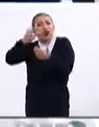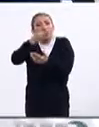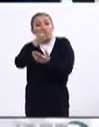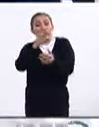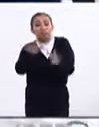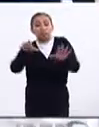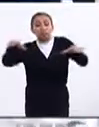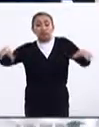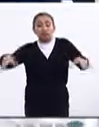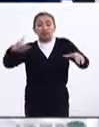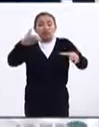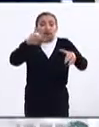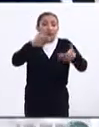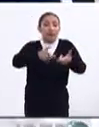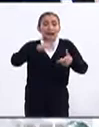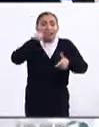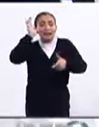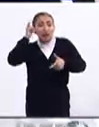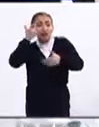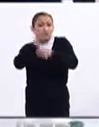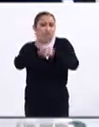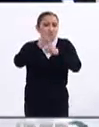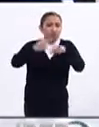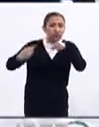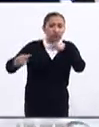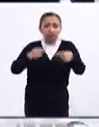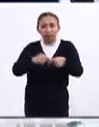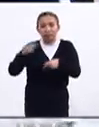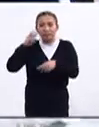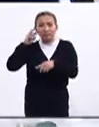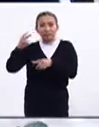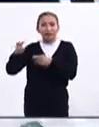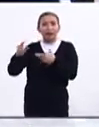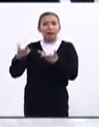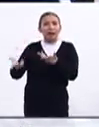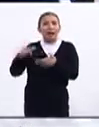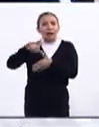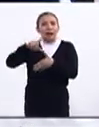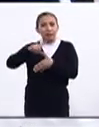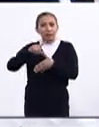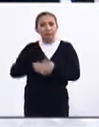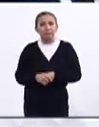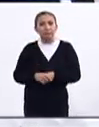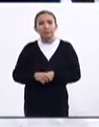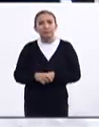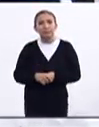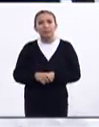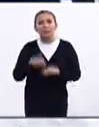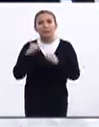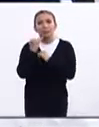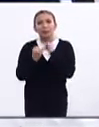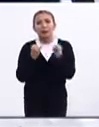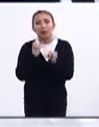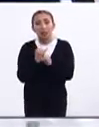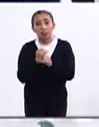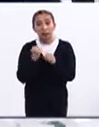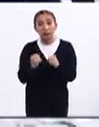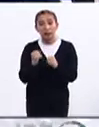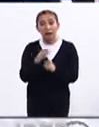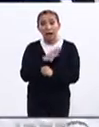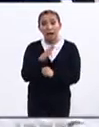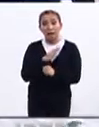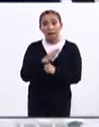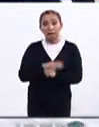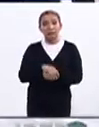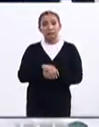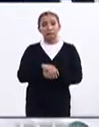2 grandes divisiones económicas, China, Estados Unidos, claro. Desde la presencia latinoamericana en los organismos internacionales tan fuerte que está viendo